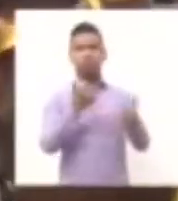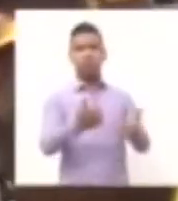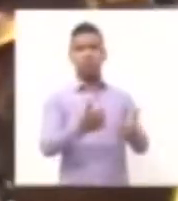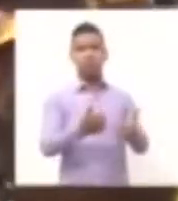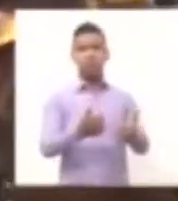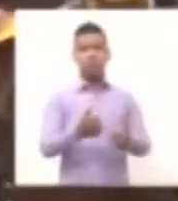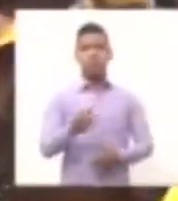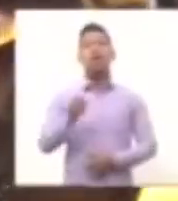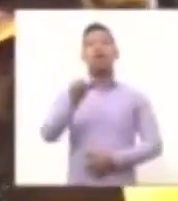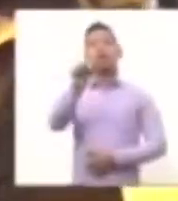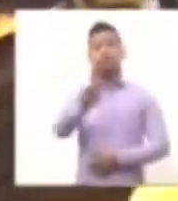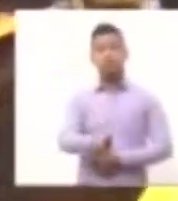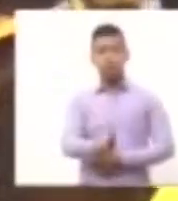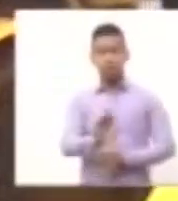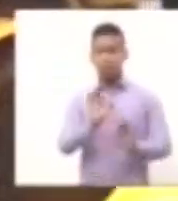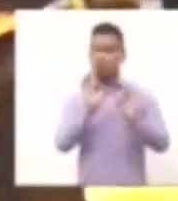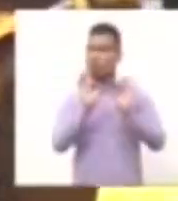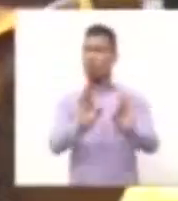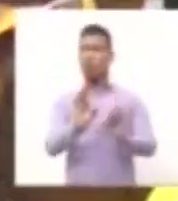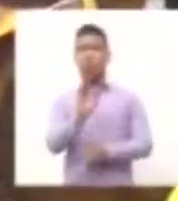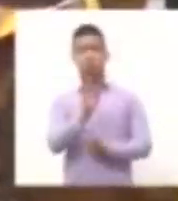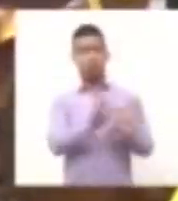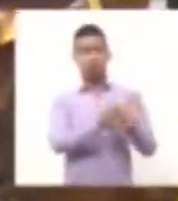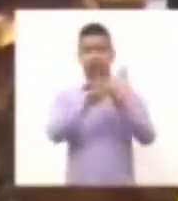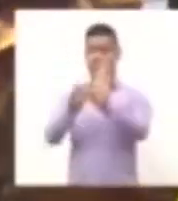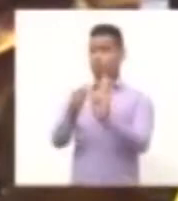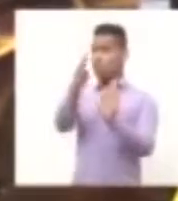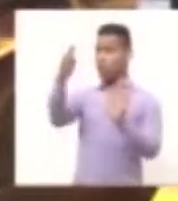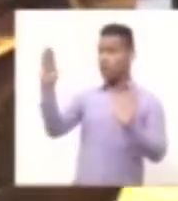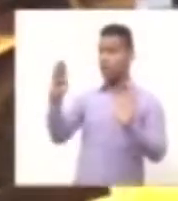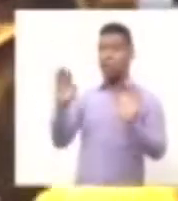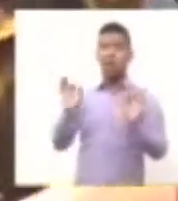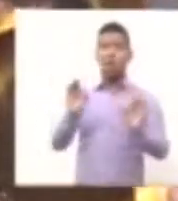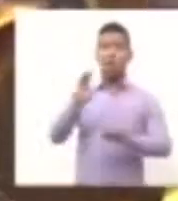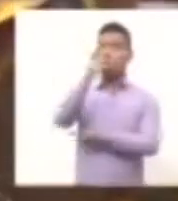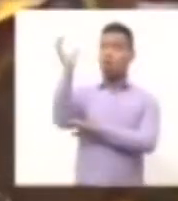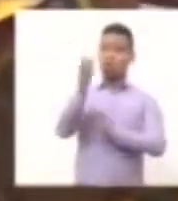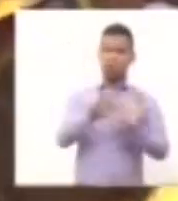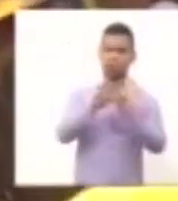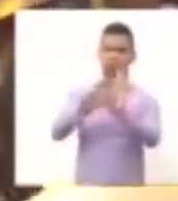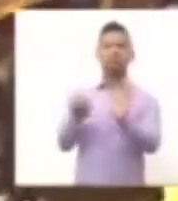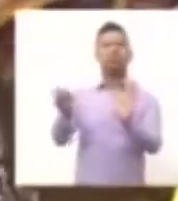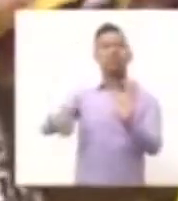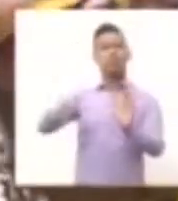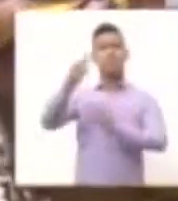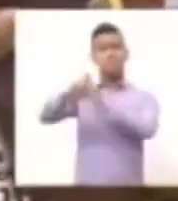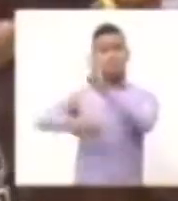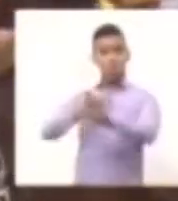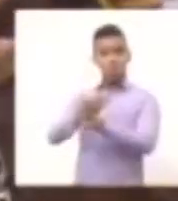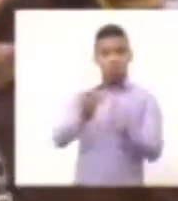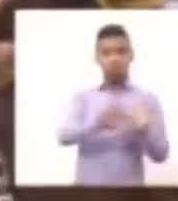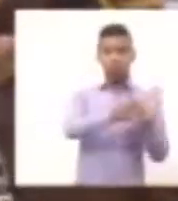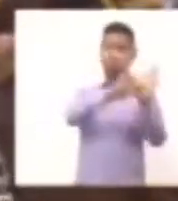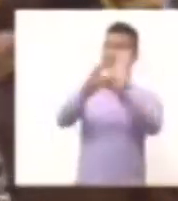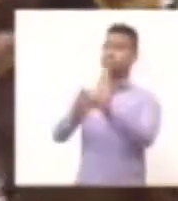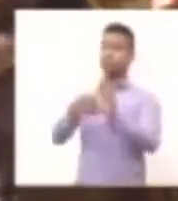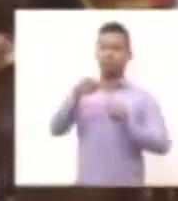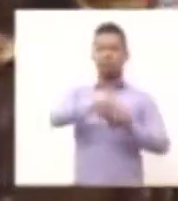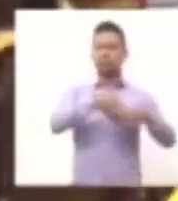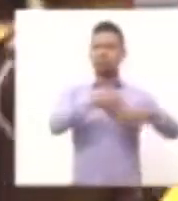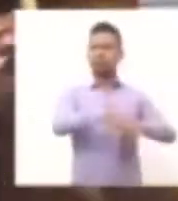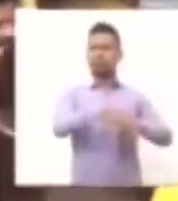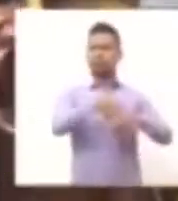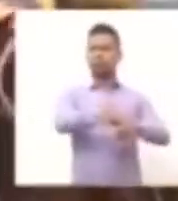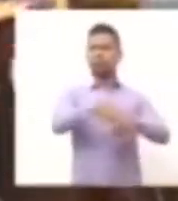muestra hoy a no solo a Barranquilla ni a Colombia, al mundo, que tiene un carnaval, un desfile como lo que han venido